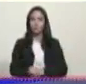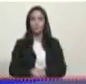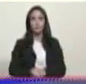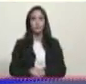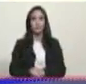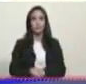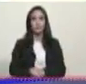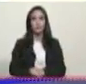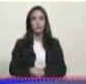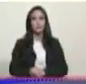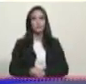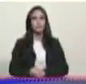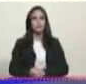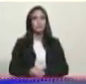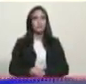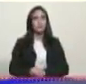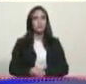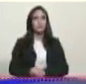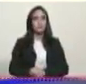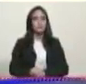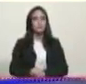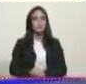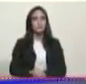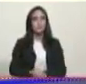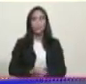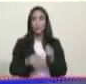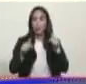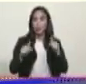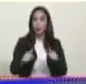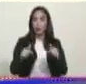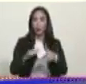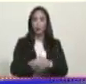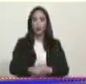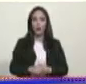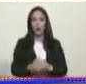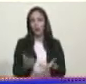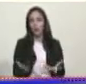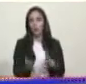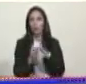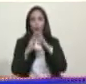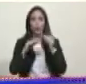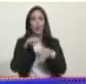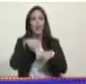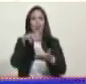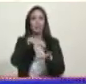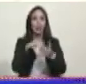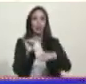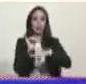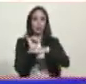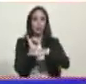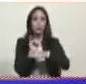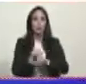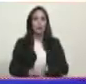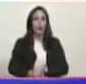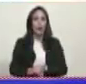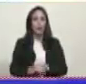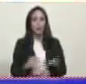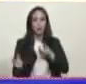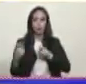puede decir. Hoy hacíamos referencia a la capacidad instalada que queda en el estado Sucre,